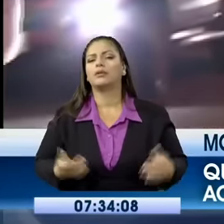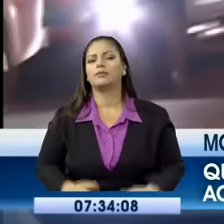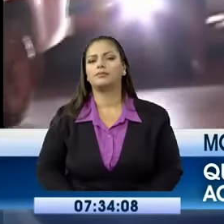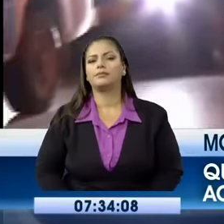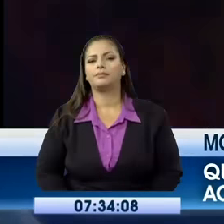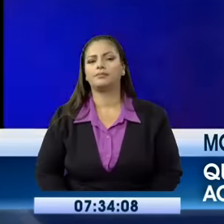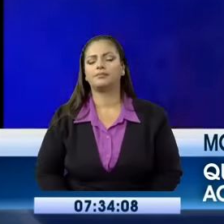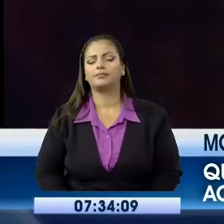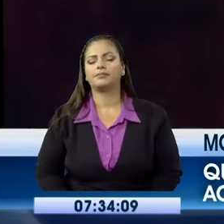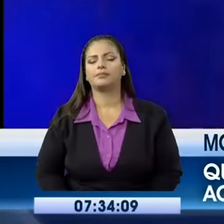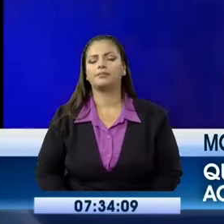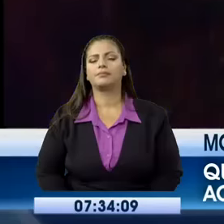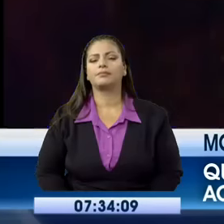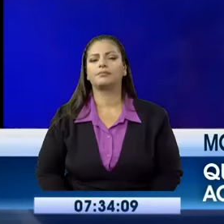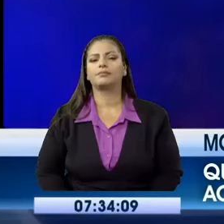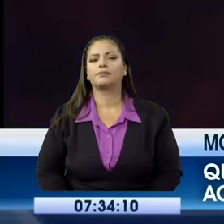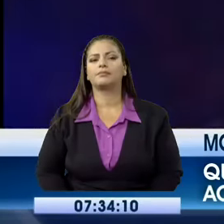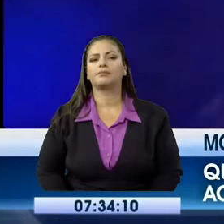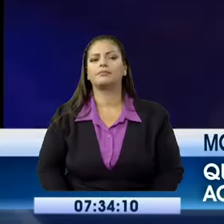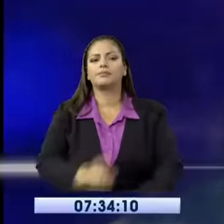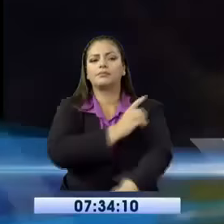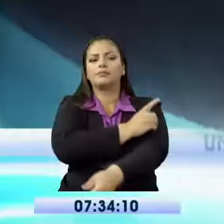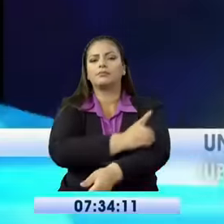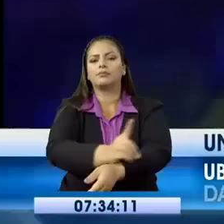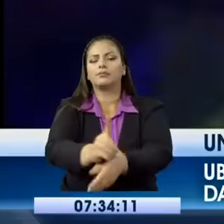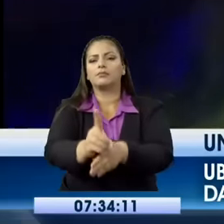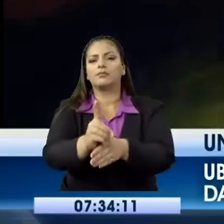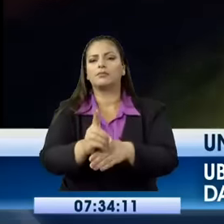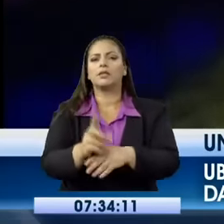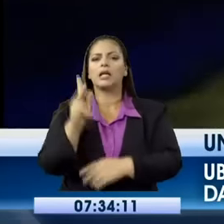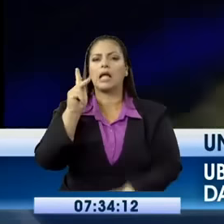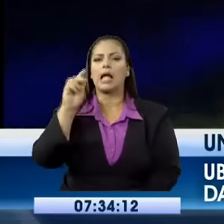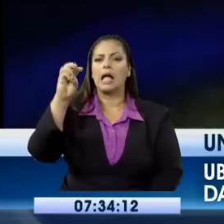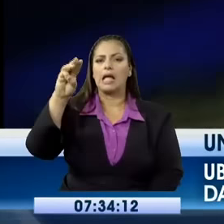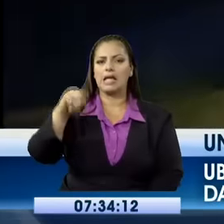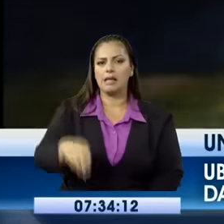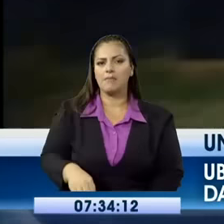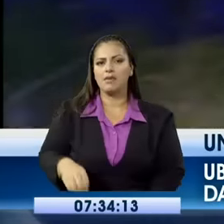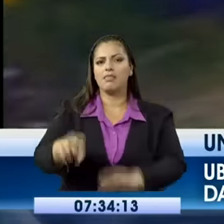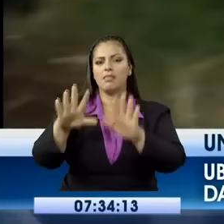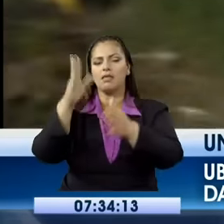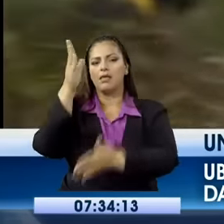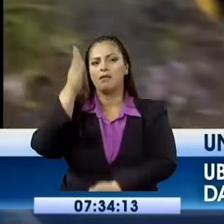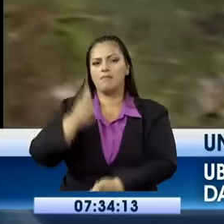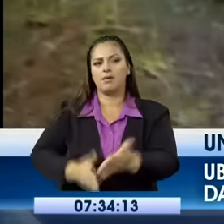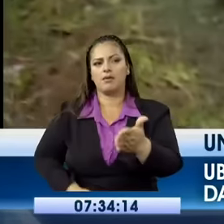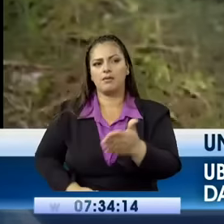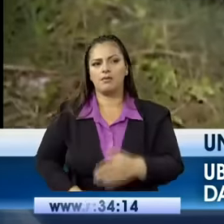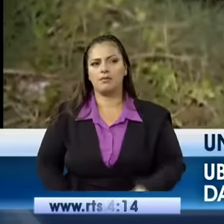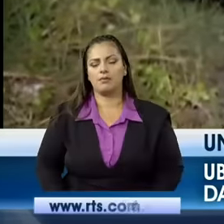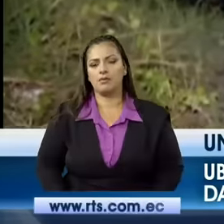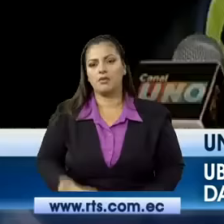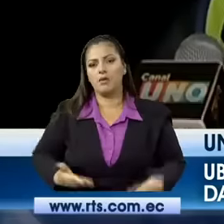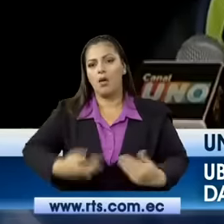del kilómetro 10 y medio de la vía Ada daule en Guayaquil se supone que el señor tiene que haber perdido el conocimiento se habí quedado